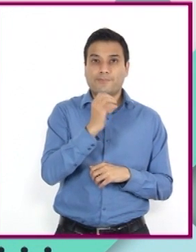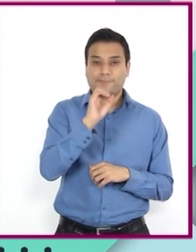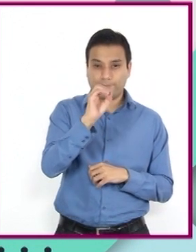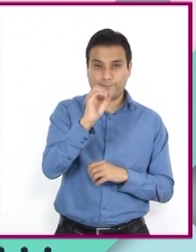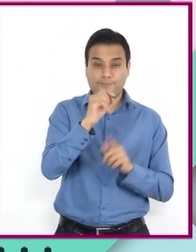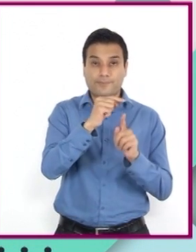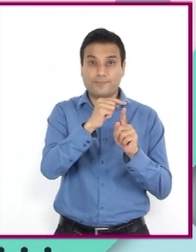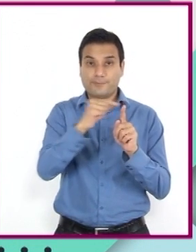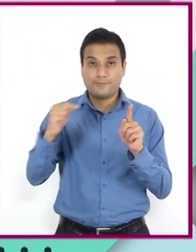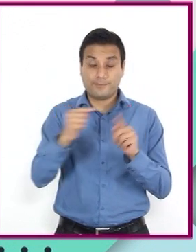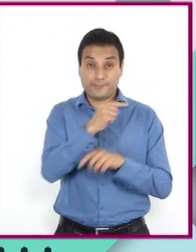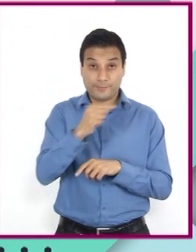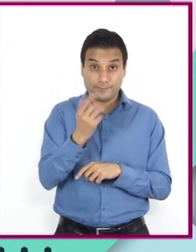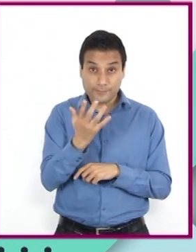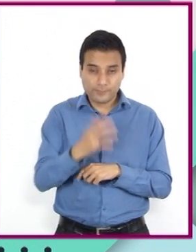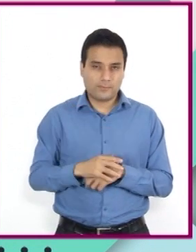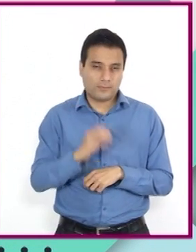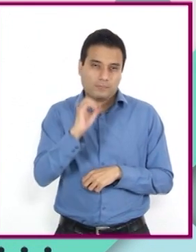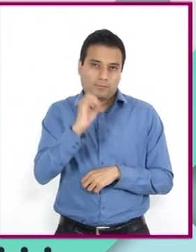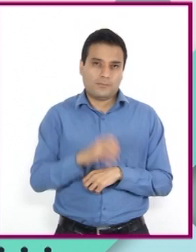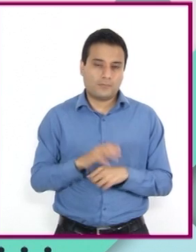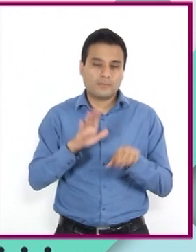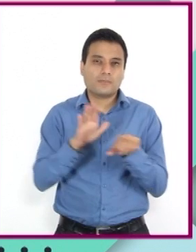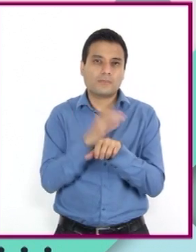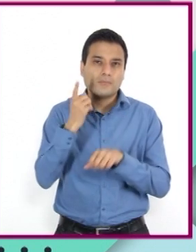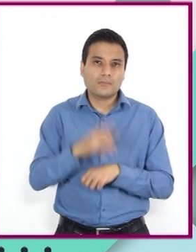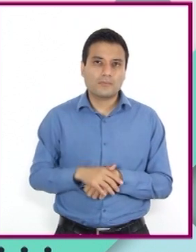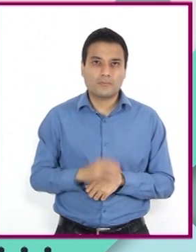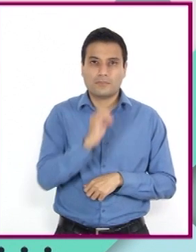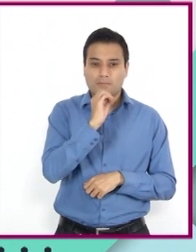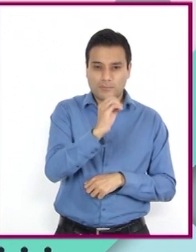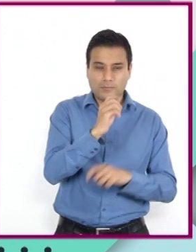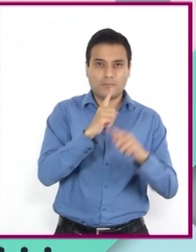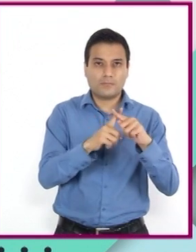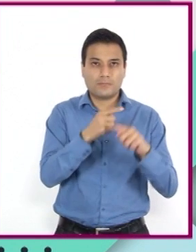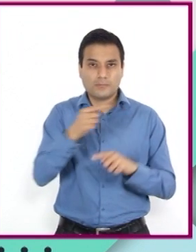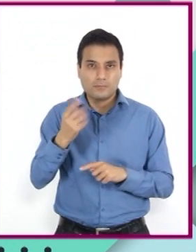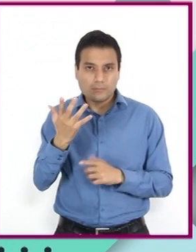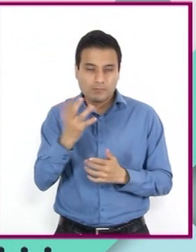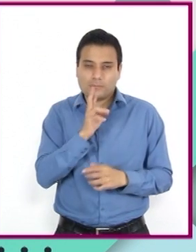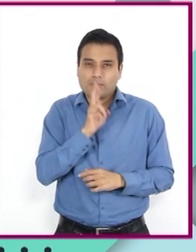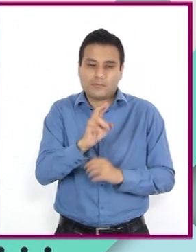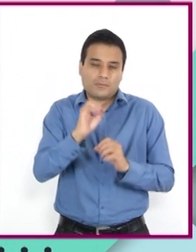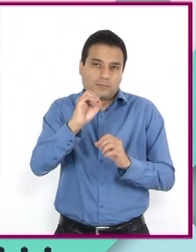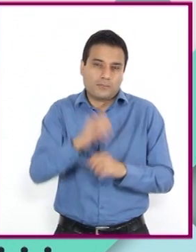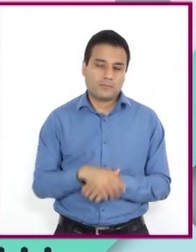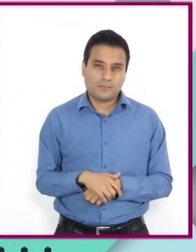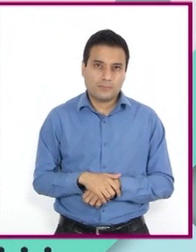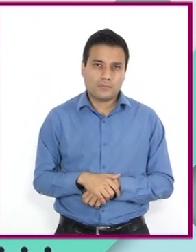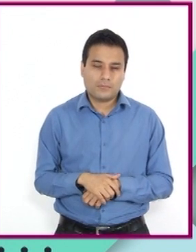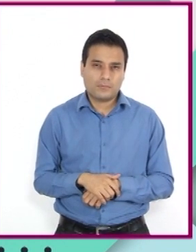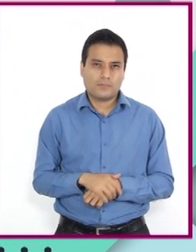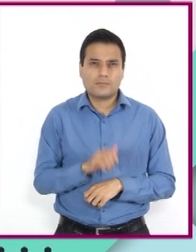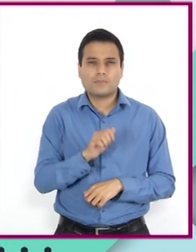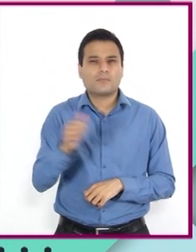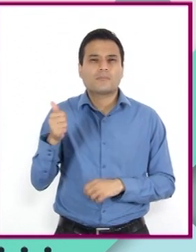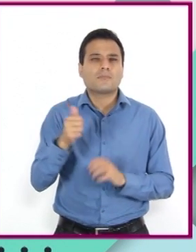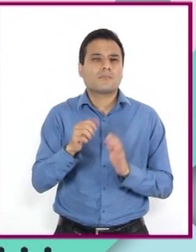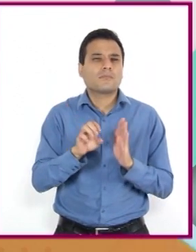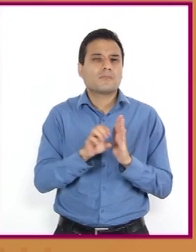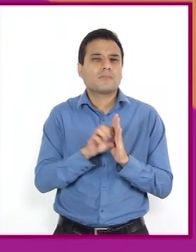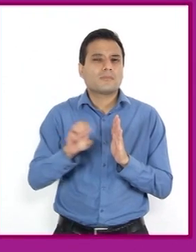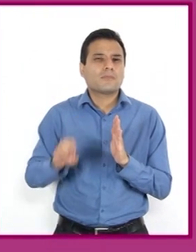negativo es igual a 0, porque 0 por 5 negativo es igual a 0. ¿Qué pasa con los otros dos